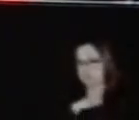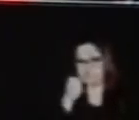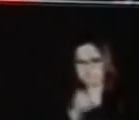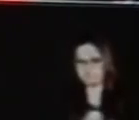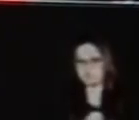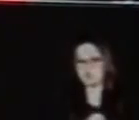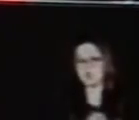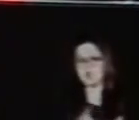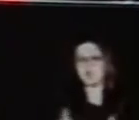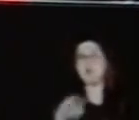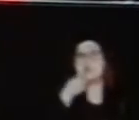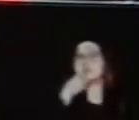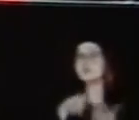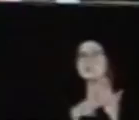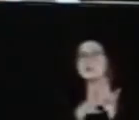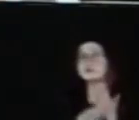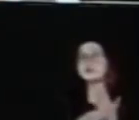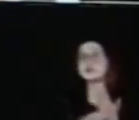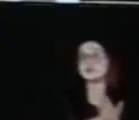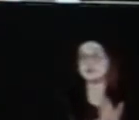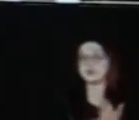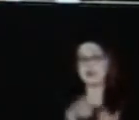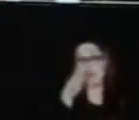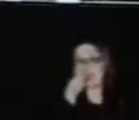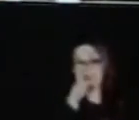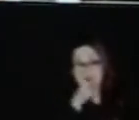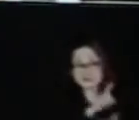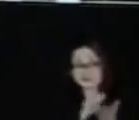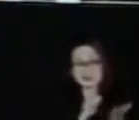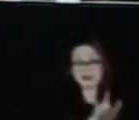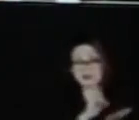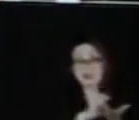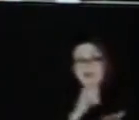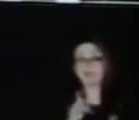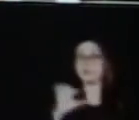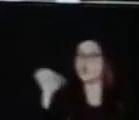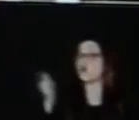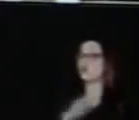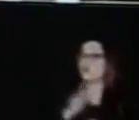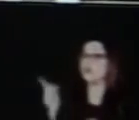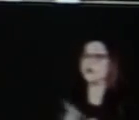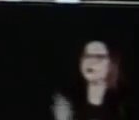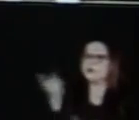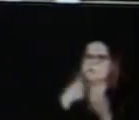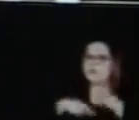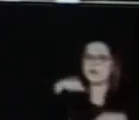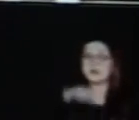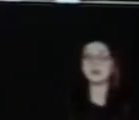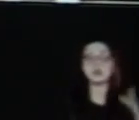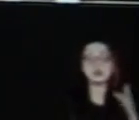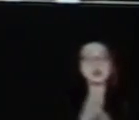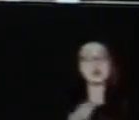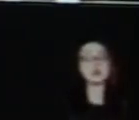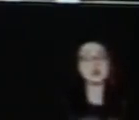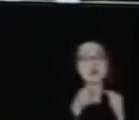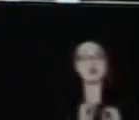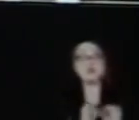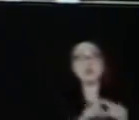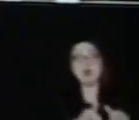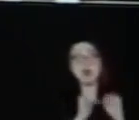se afirmó que se iba a conseguir inversión extranjera a